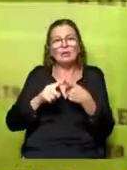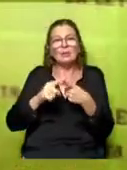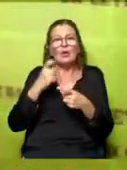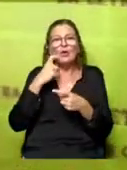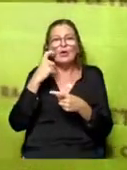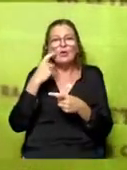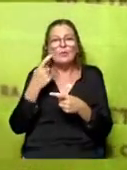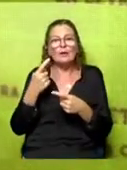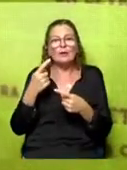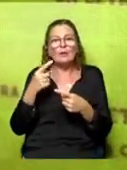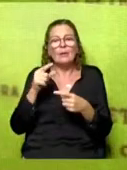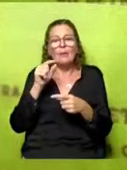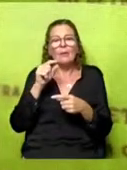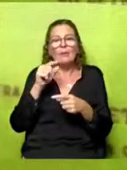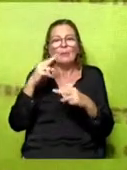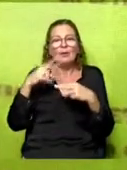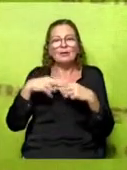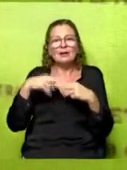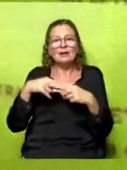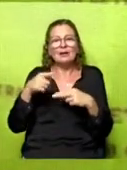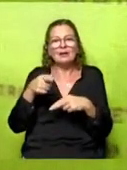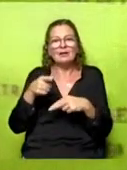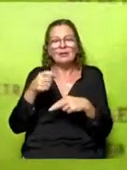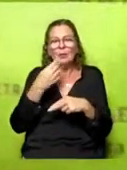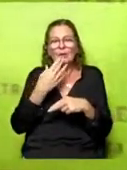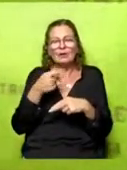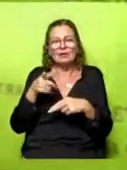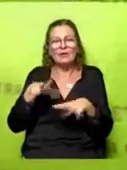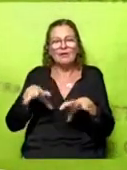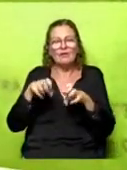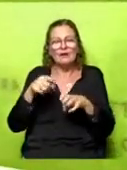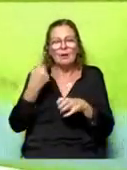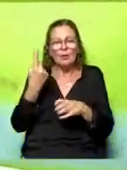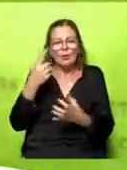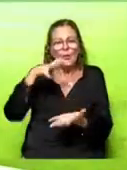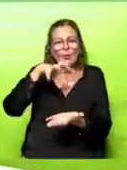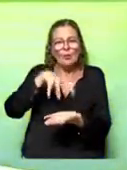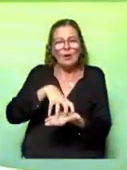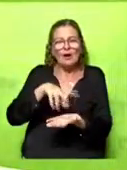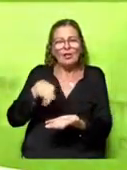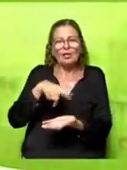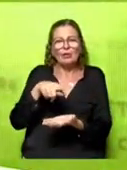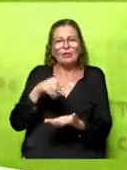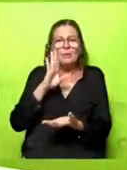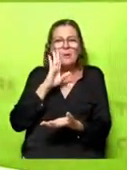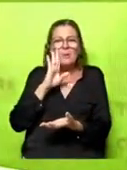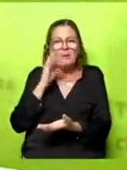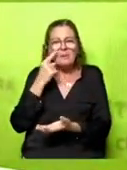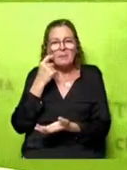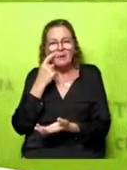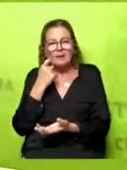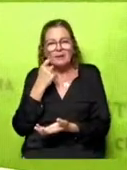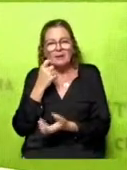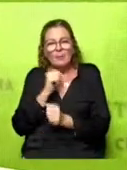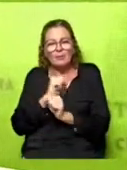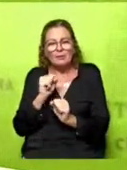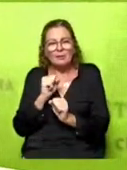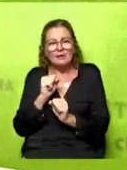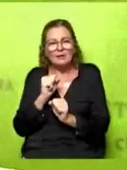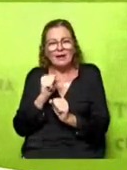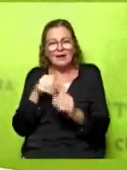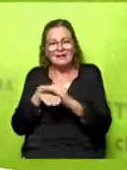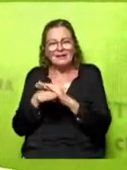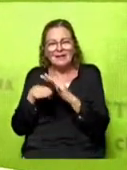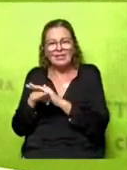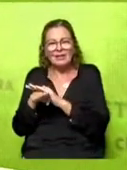cifras, ¿es justo que le toque vivir en un lugar donde tengan los padres posibilidades de acceder